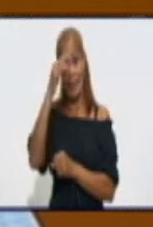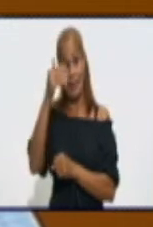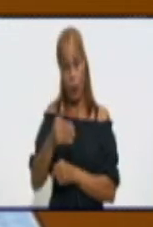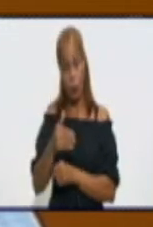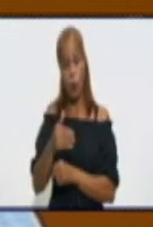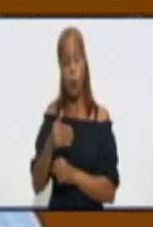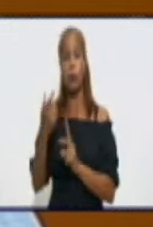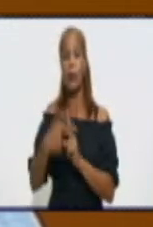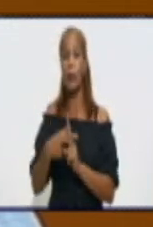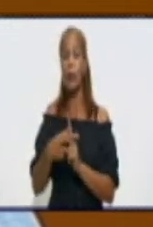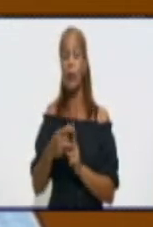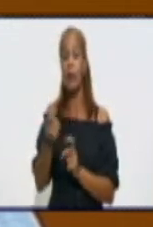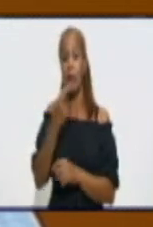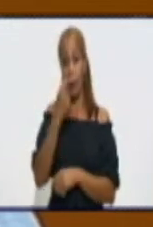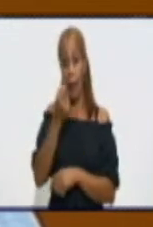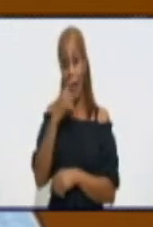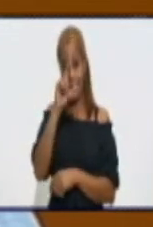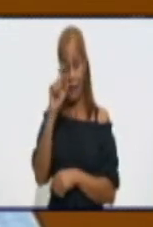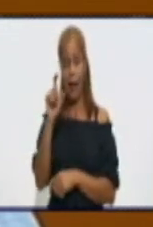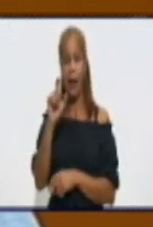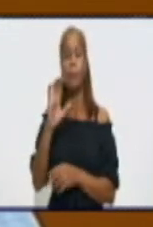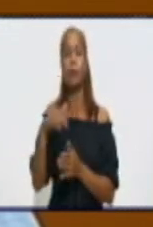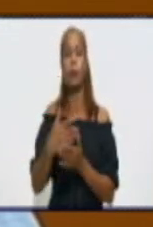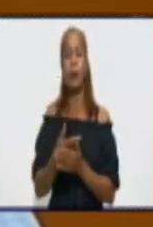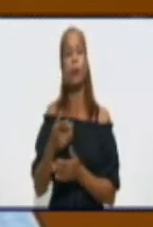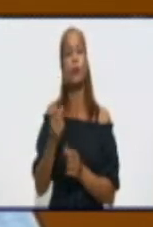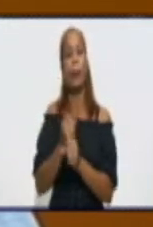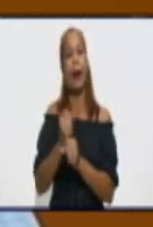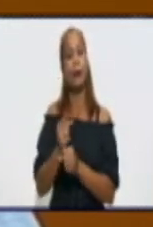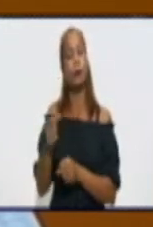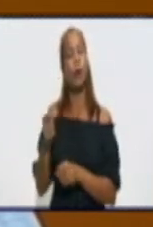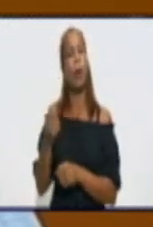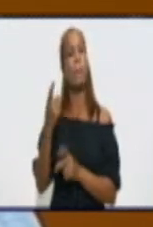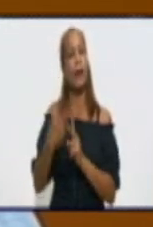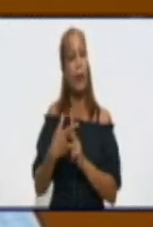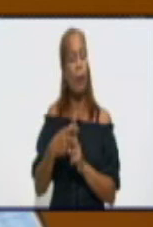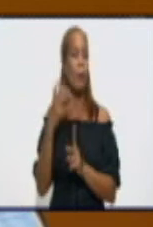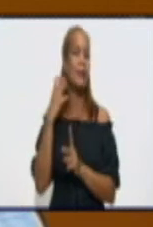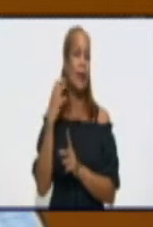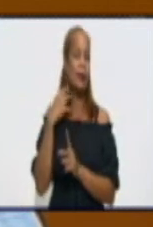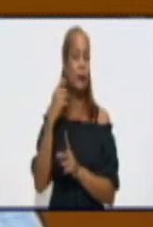Medilí, pues estuvimos trabajando en Bayamo, Manzanillo, Higuaní, y